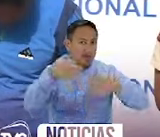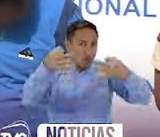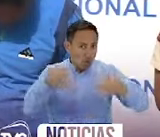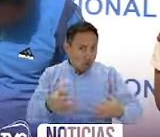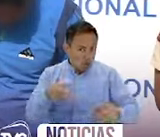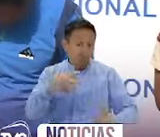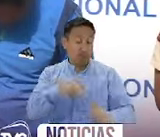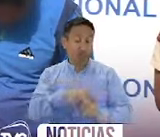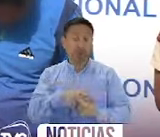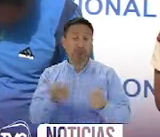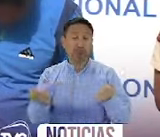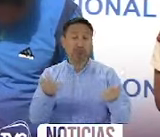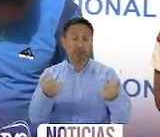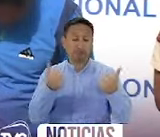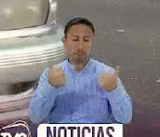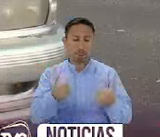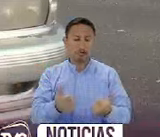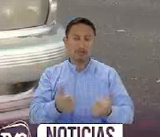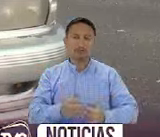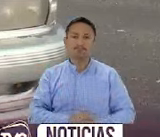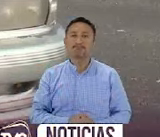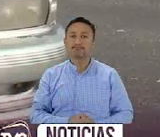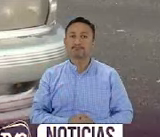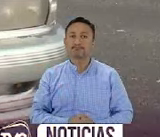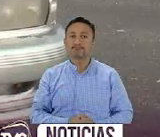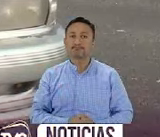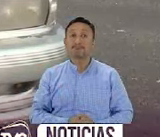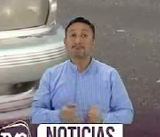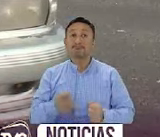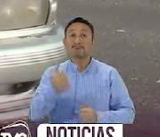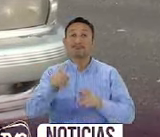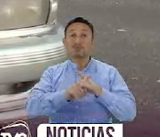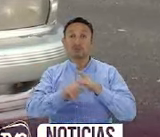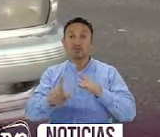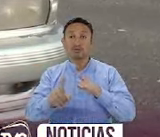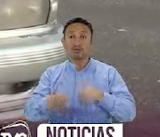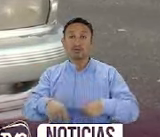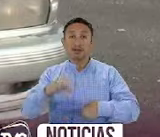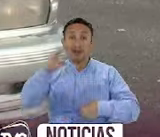tenemos muy buenos resultados. Trataron de escapar, entonces